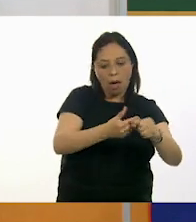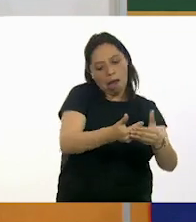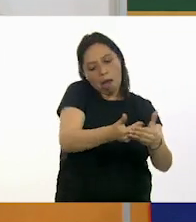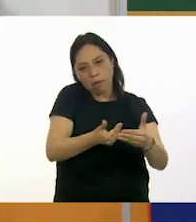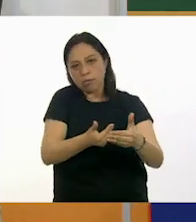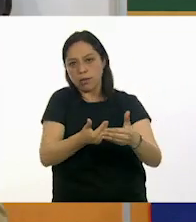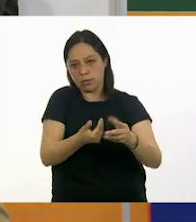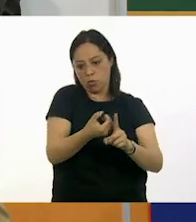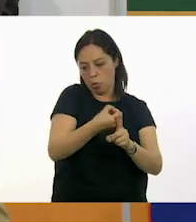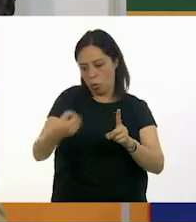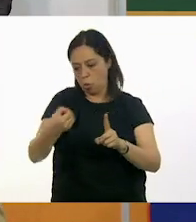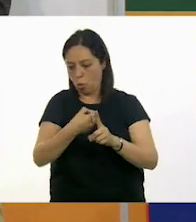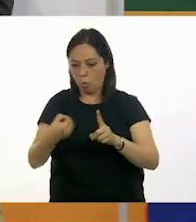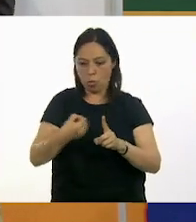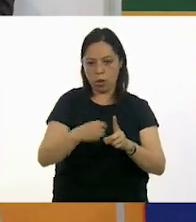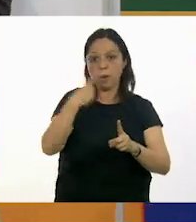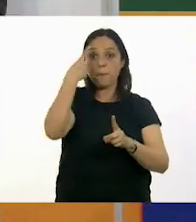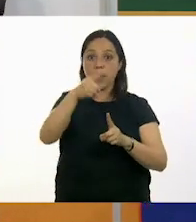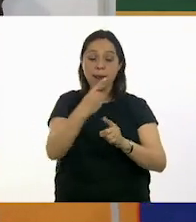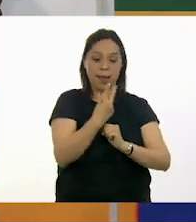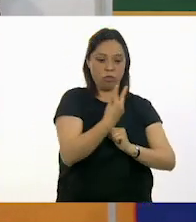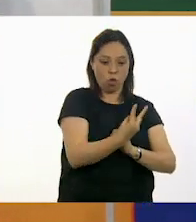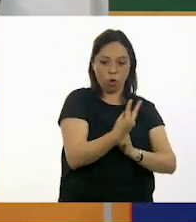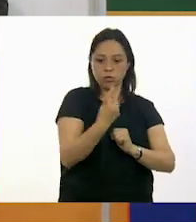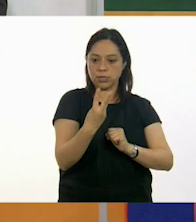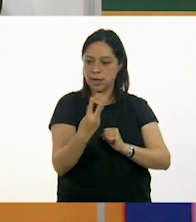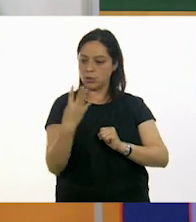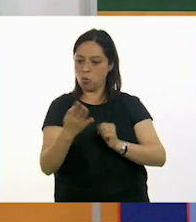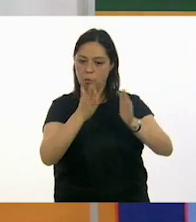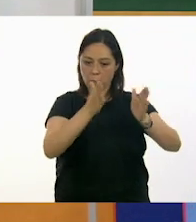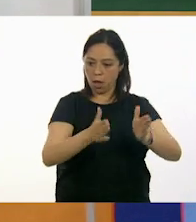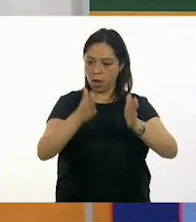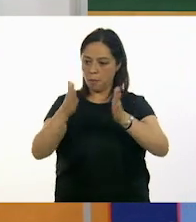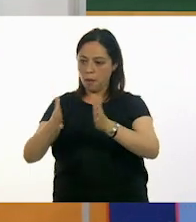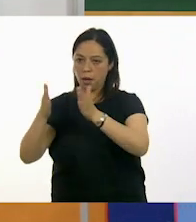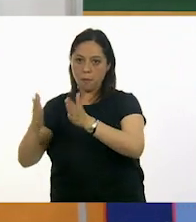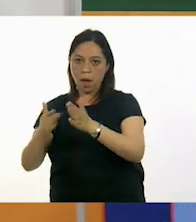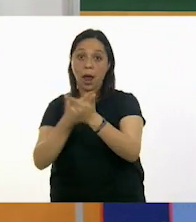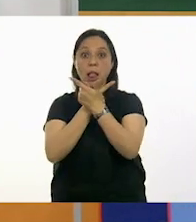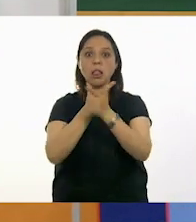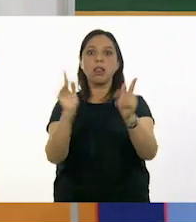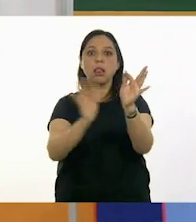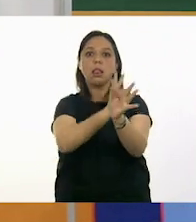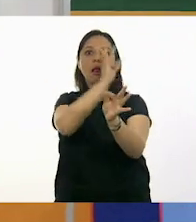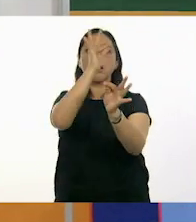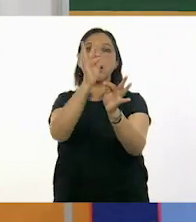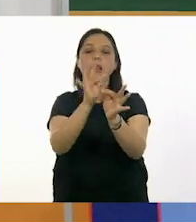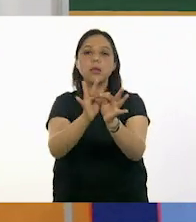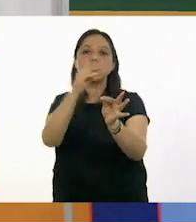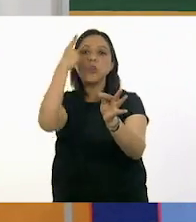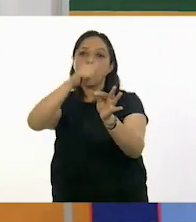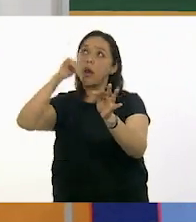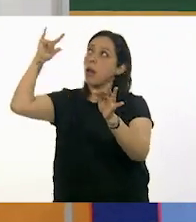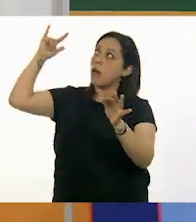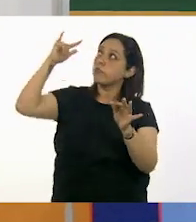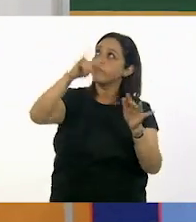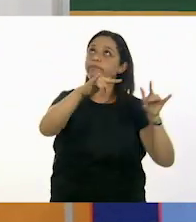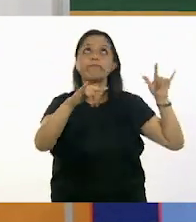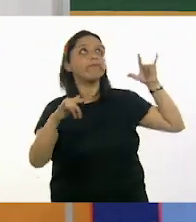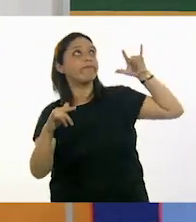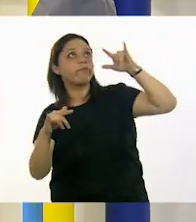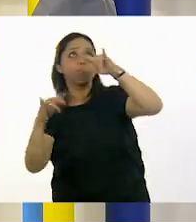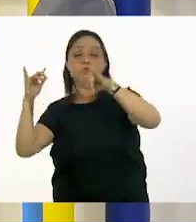movimientos necesarios para que la pista 2, 3 y 4 estén listas para recibir a los aviones.